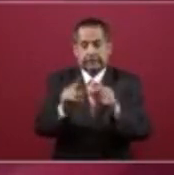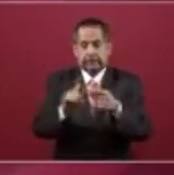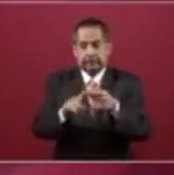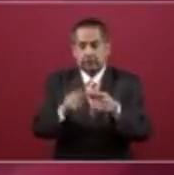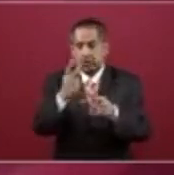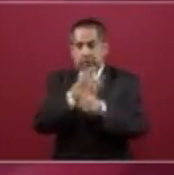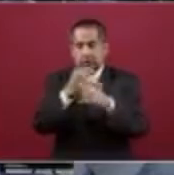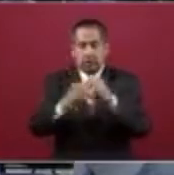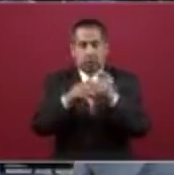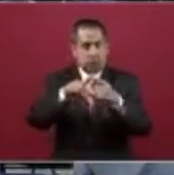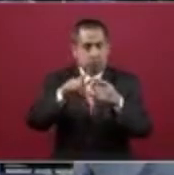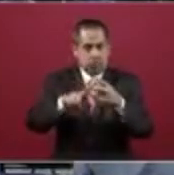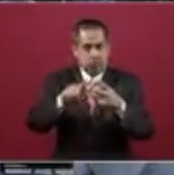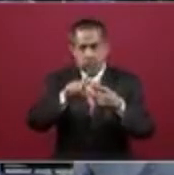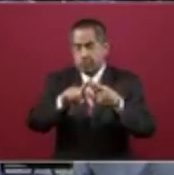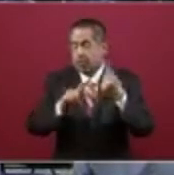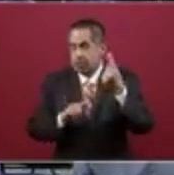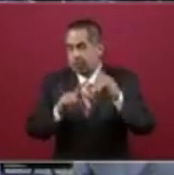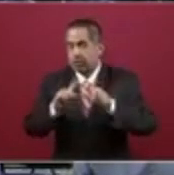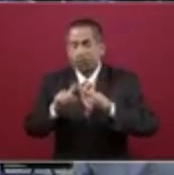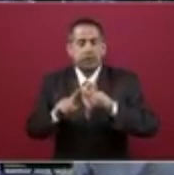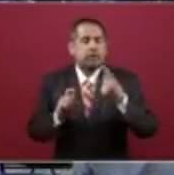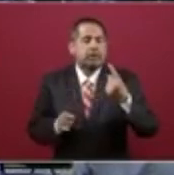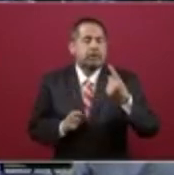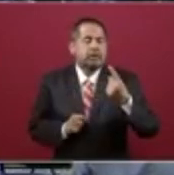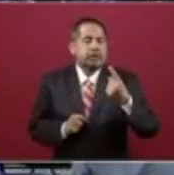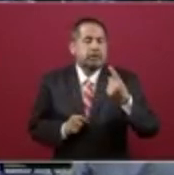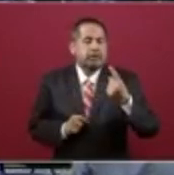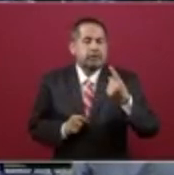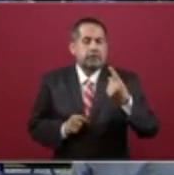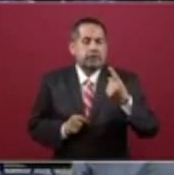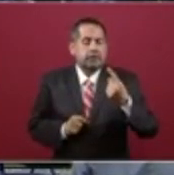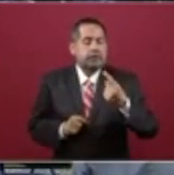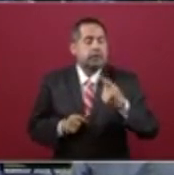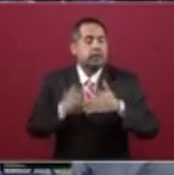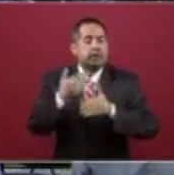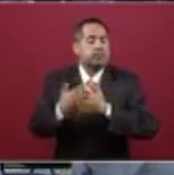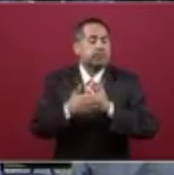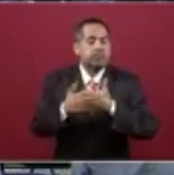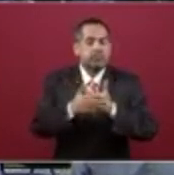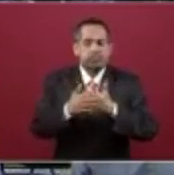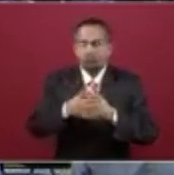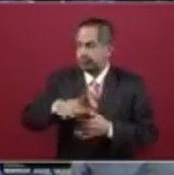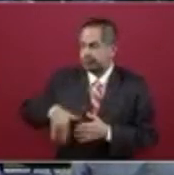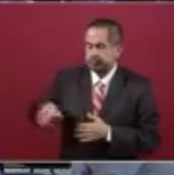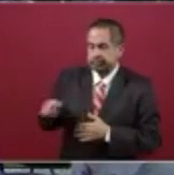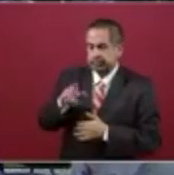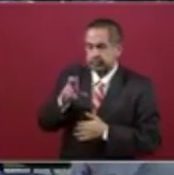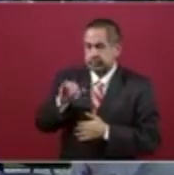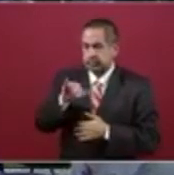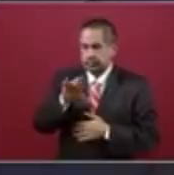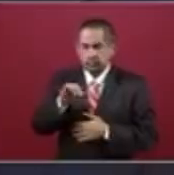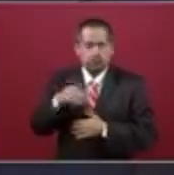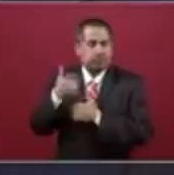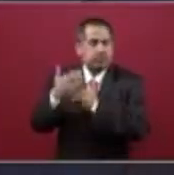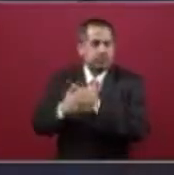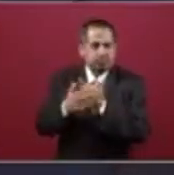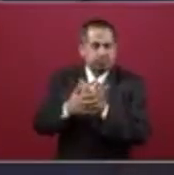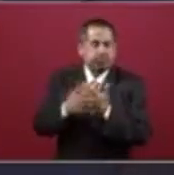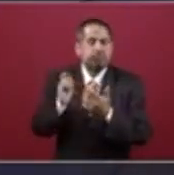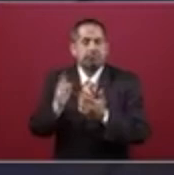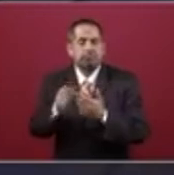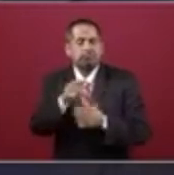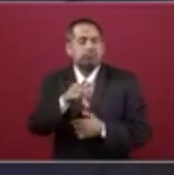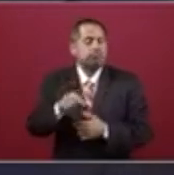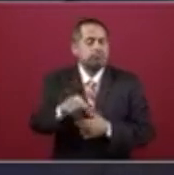dos cosas. Una, que en la rehabilitación, como lo mencionó Rocío, de